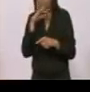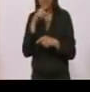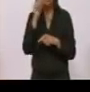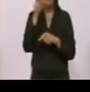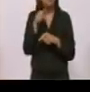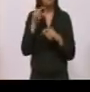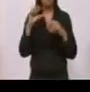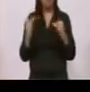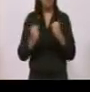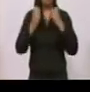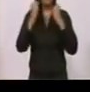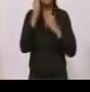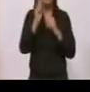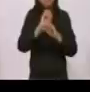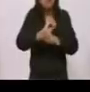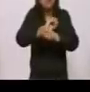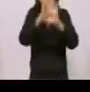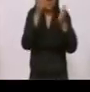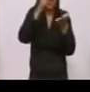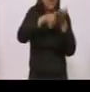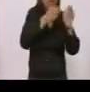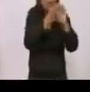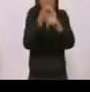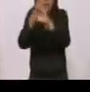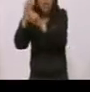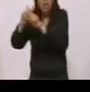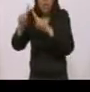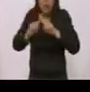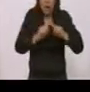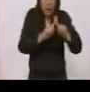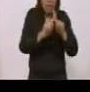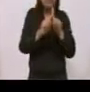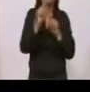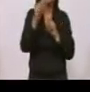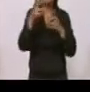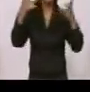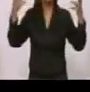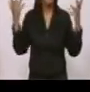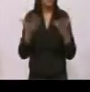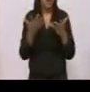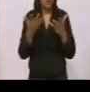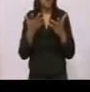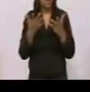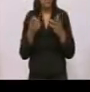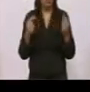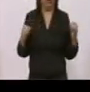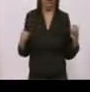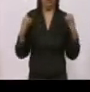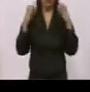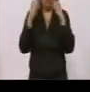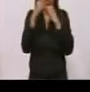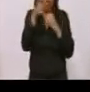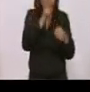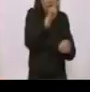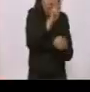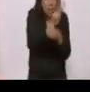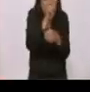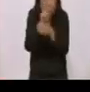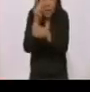la transparencia en estados y municipios y crear una instancia que supervise